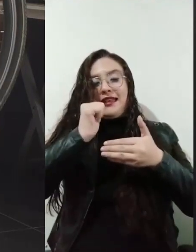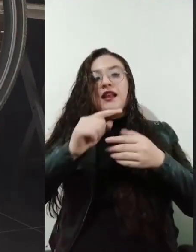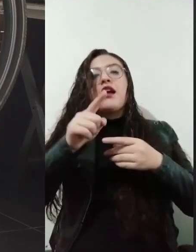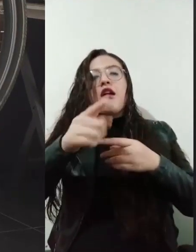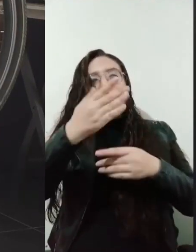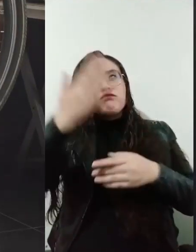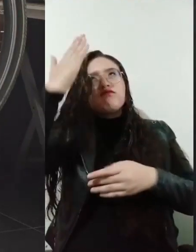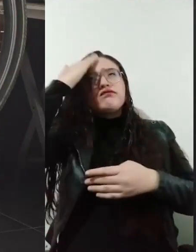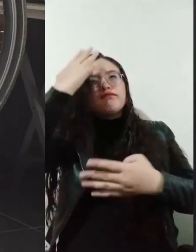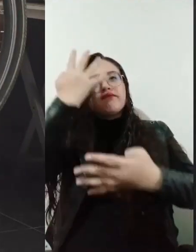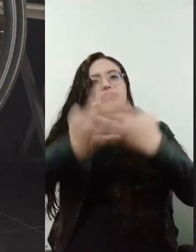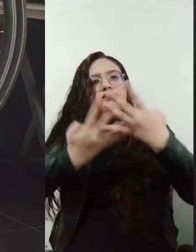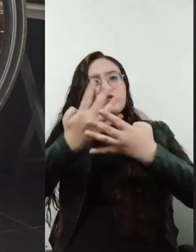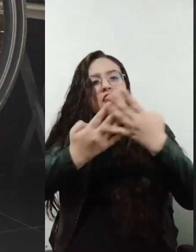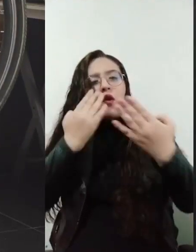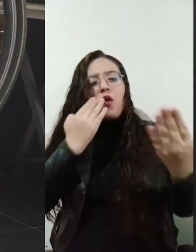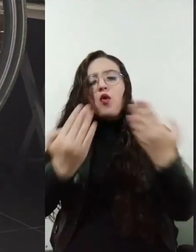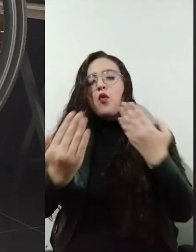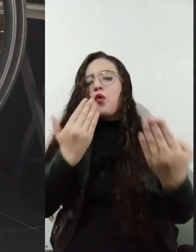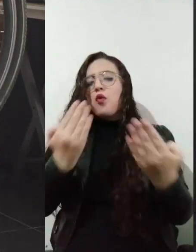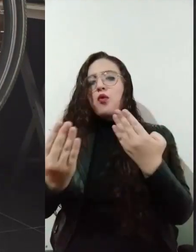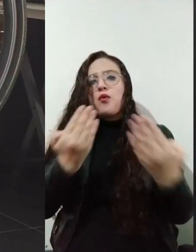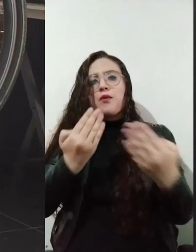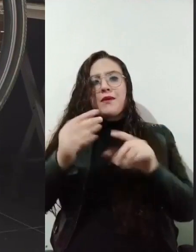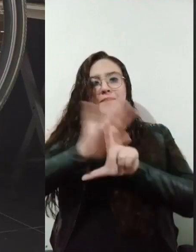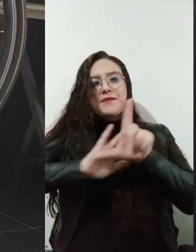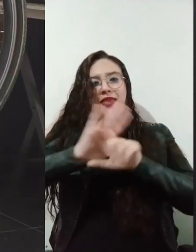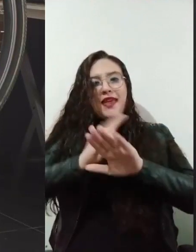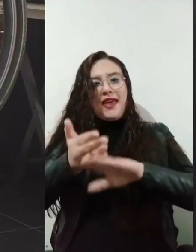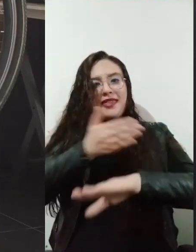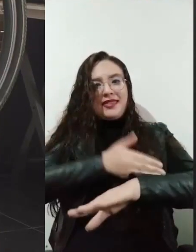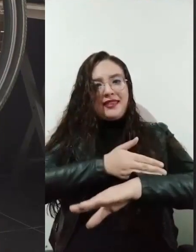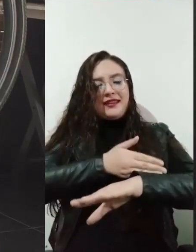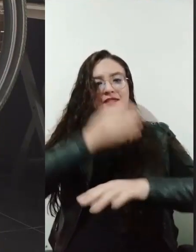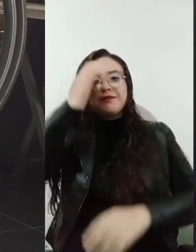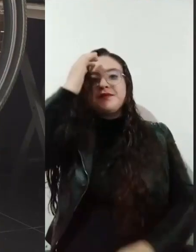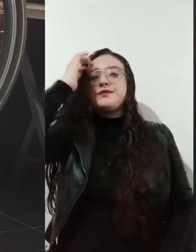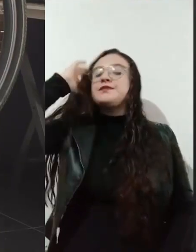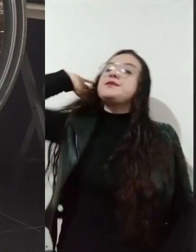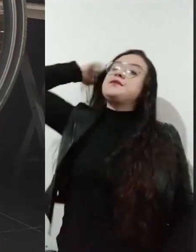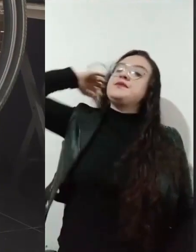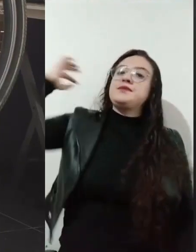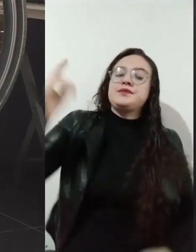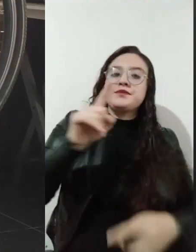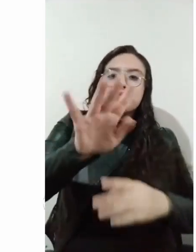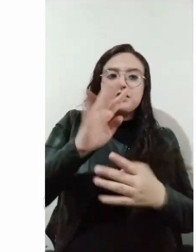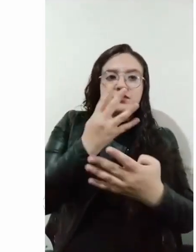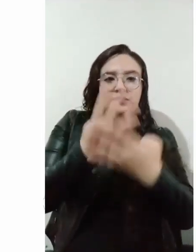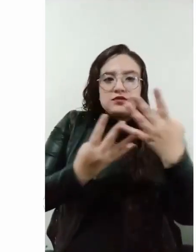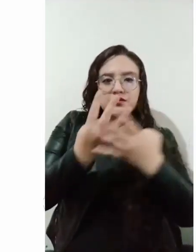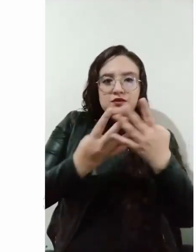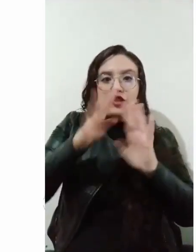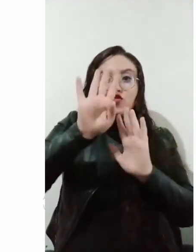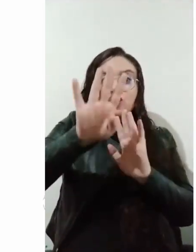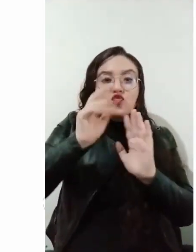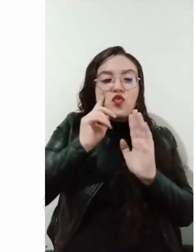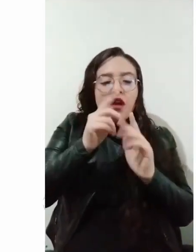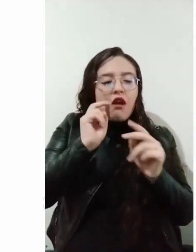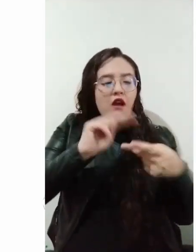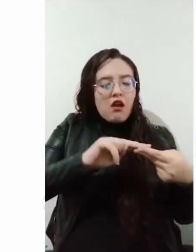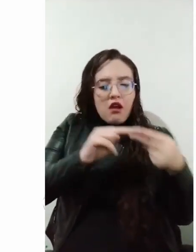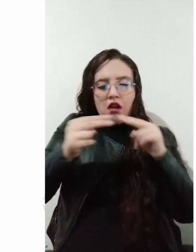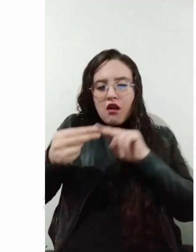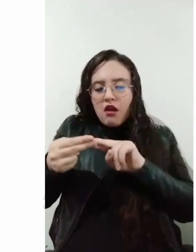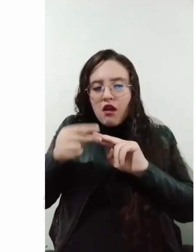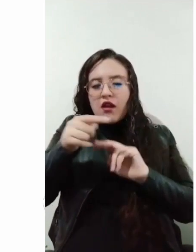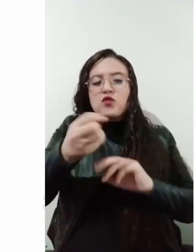como nuestro piñón trasero y hallar una relación matemática y comprobarla con la del video 1. La